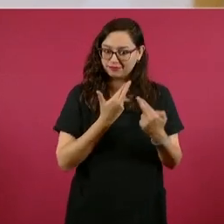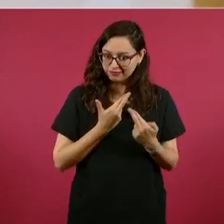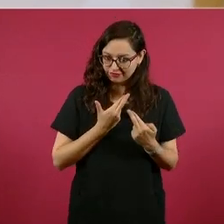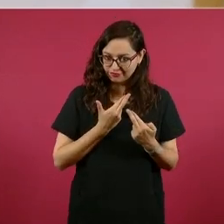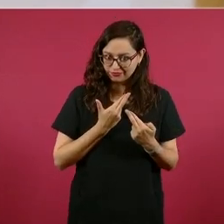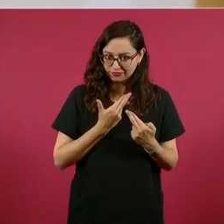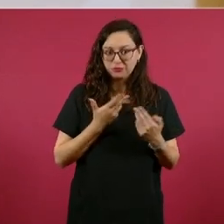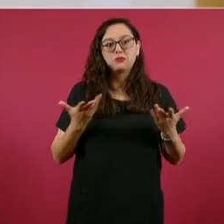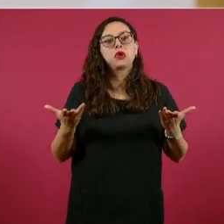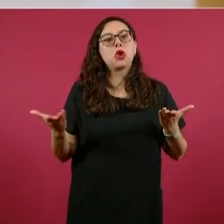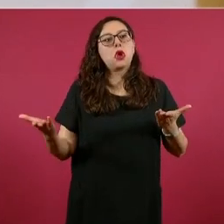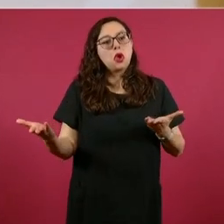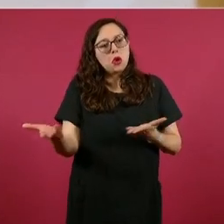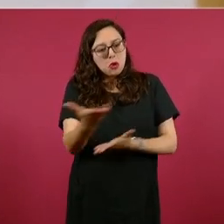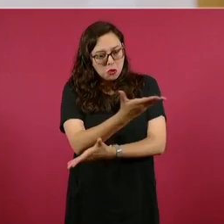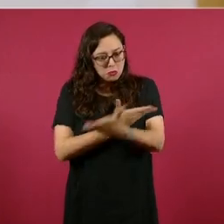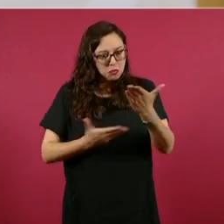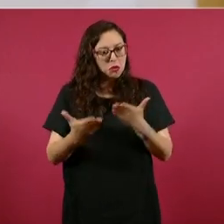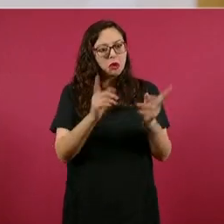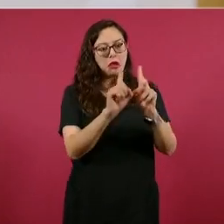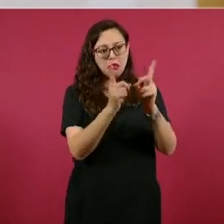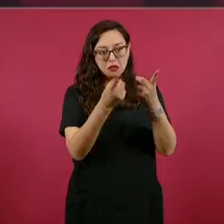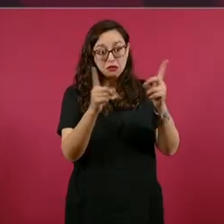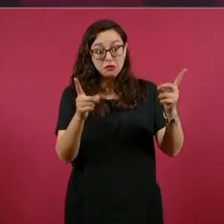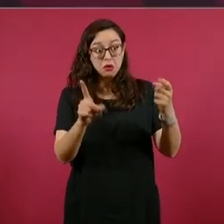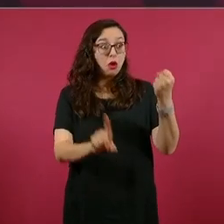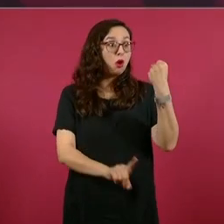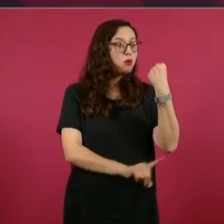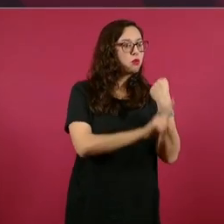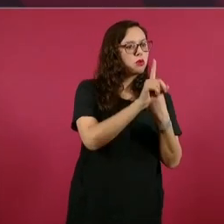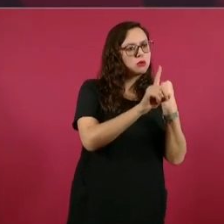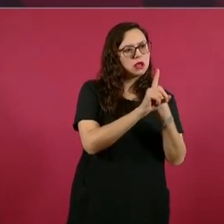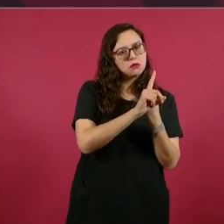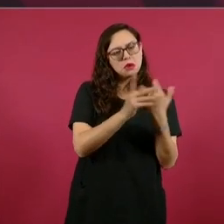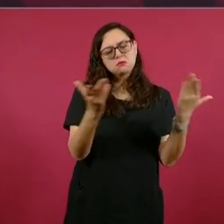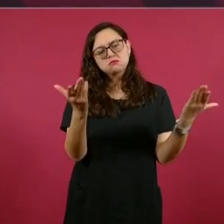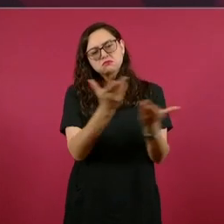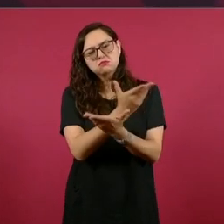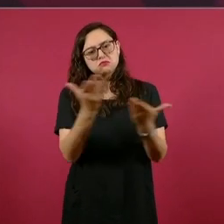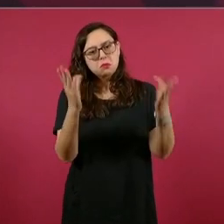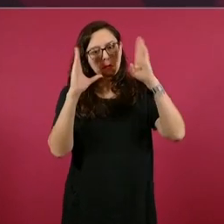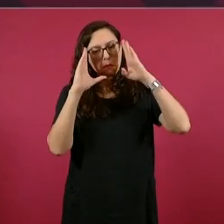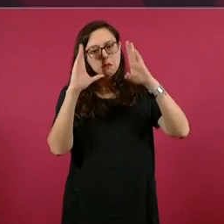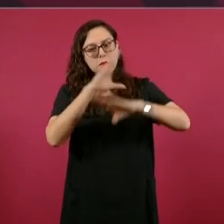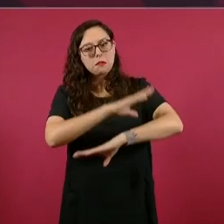desarrollo, de solución pacífica a las controversias.